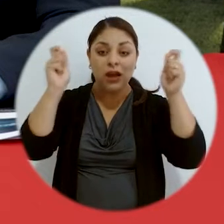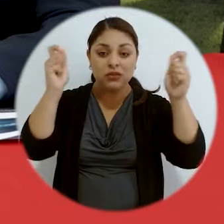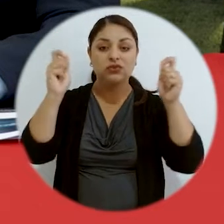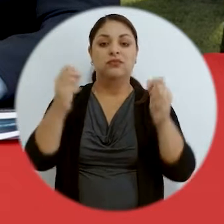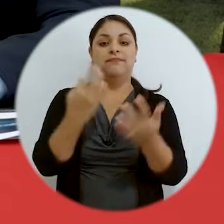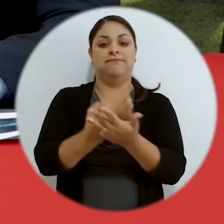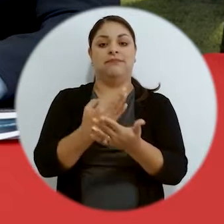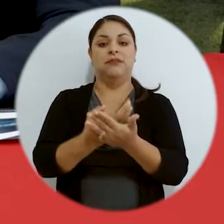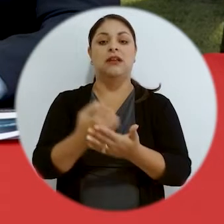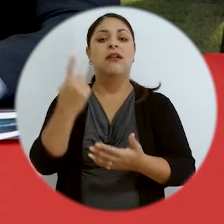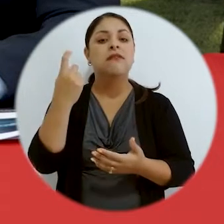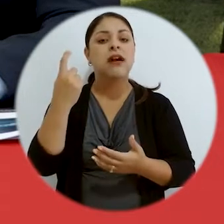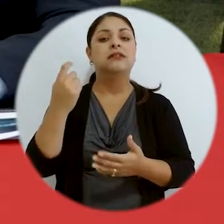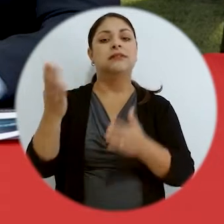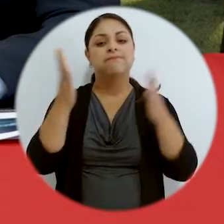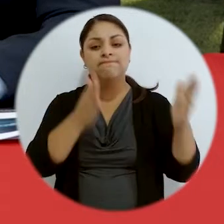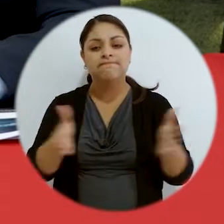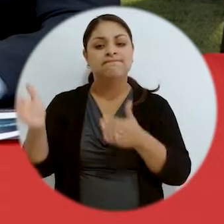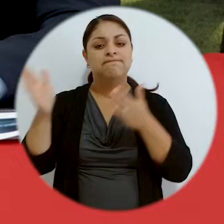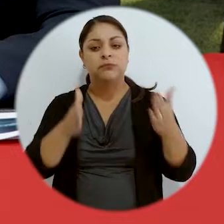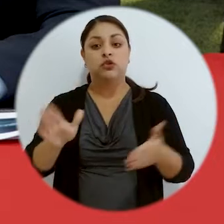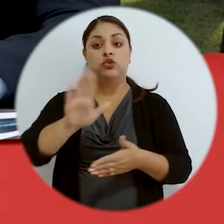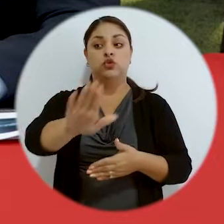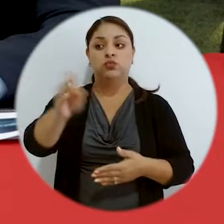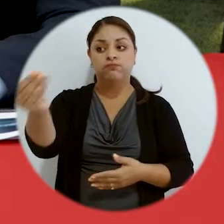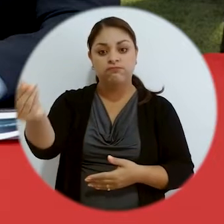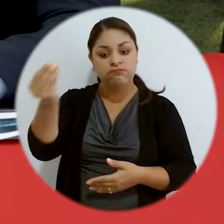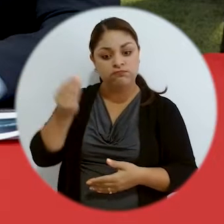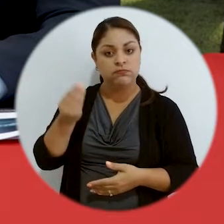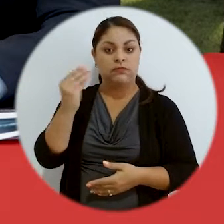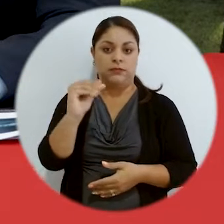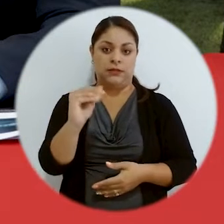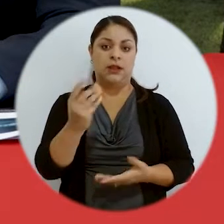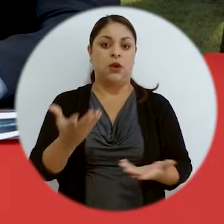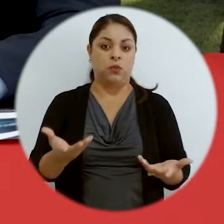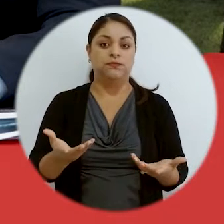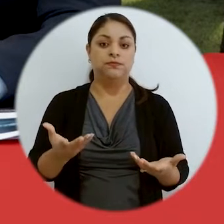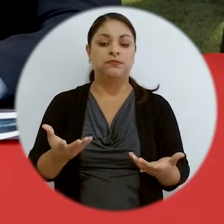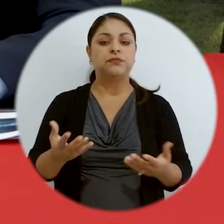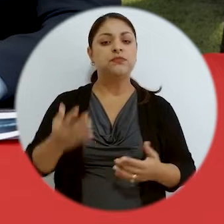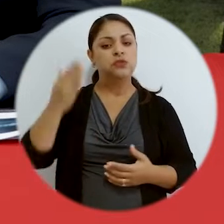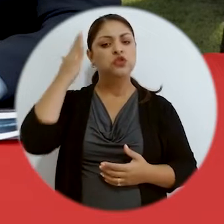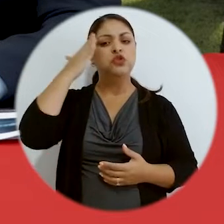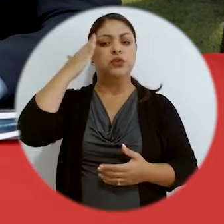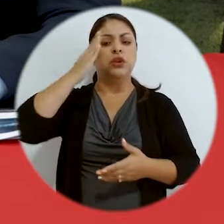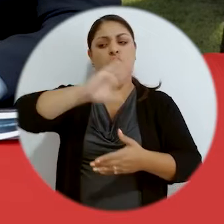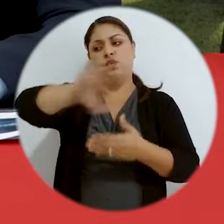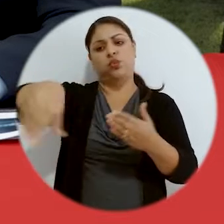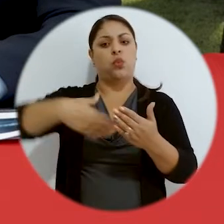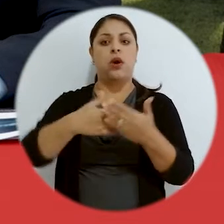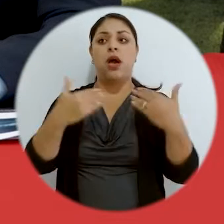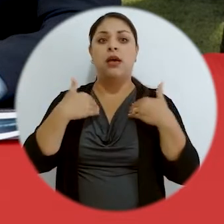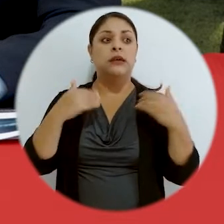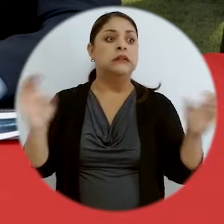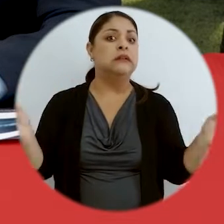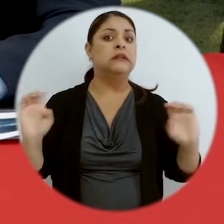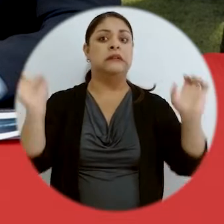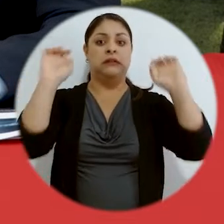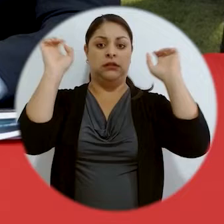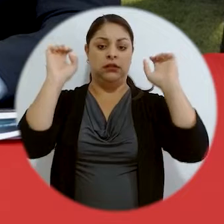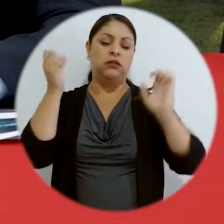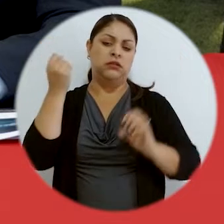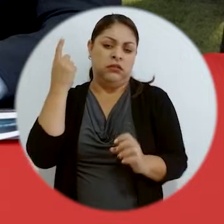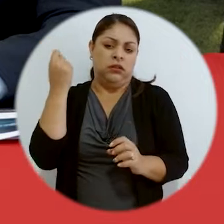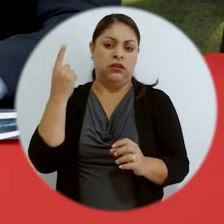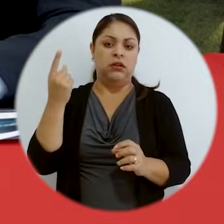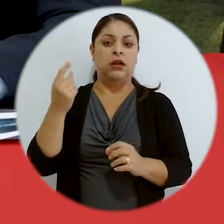falta de planificación de sus ingresos y porque todos somos sujetos a una emergencia, por ejemplo. Es